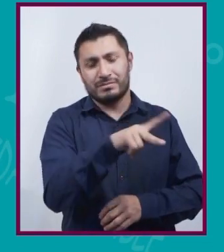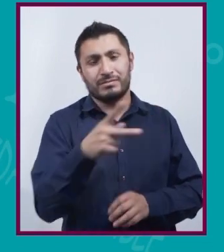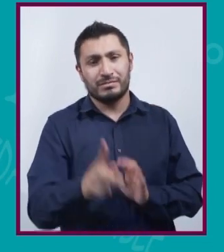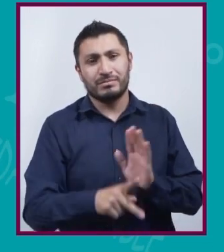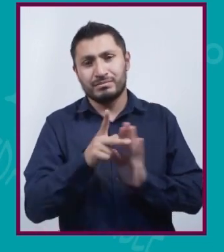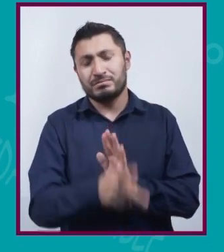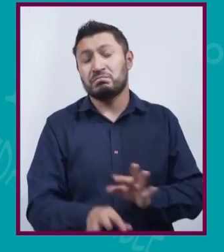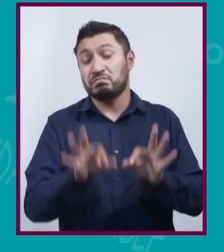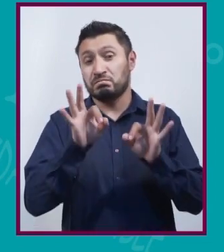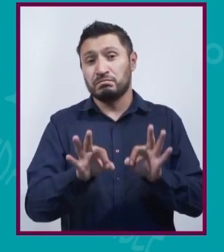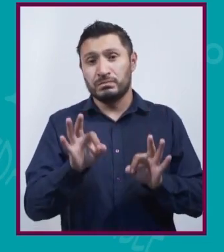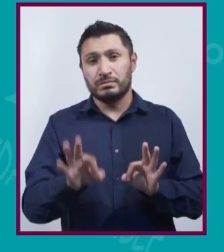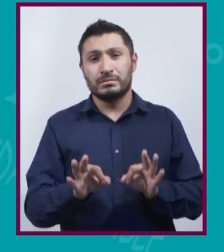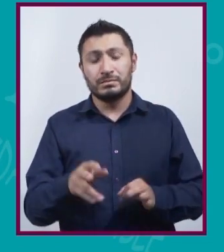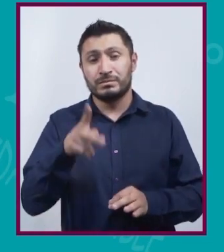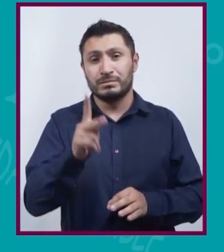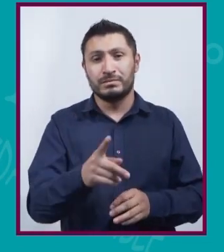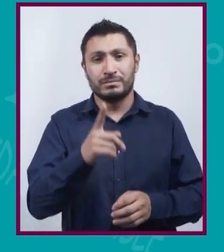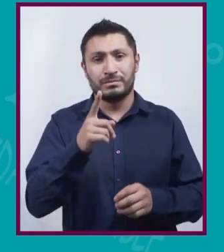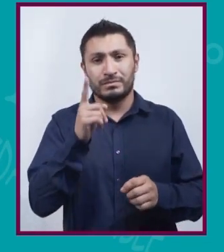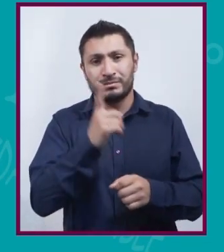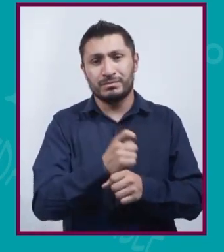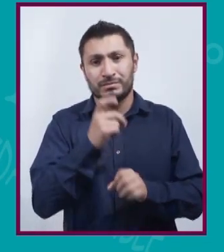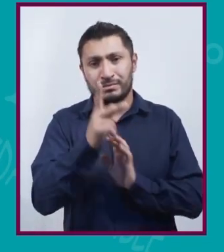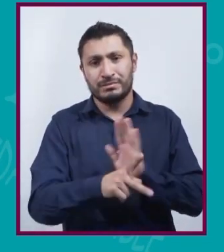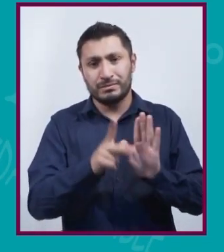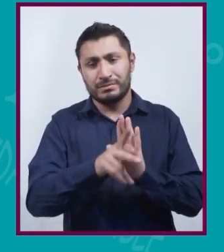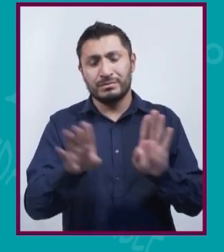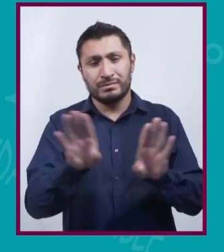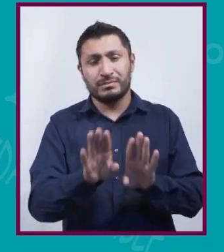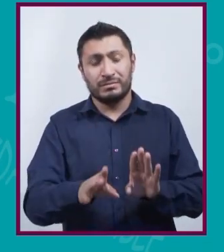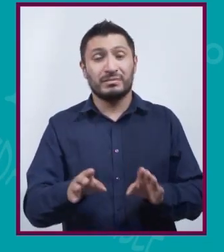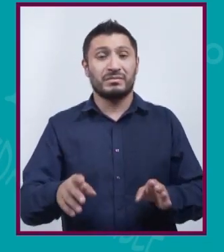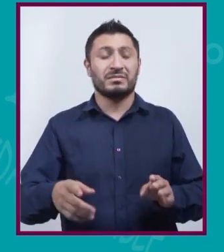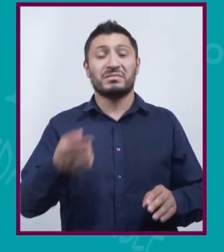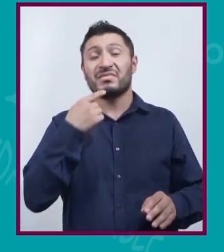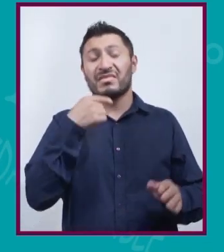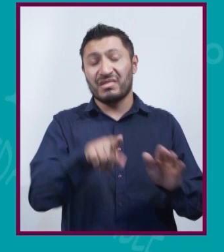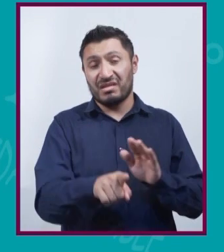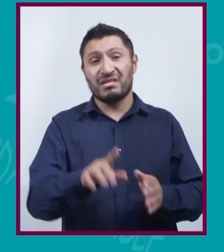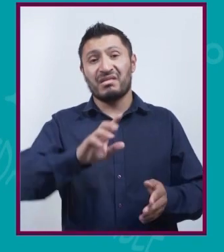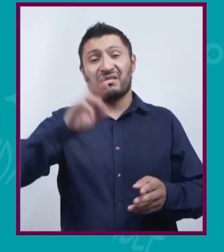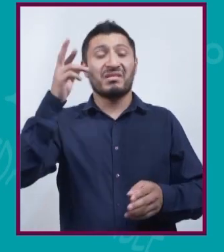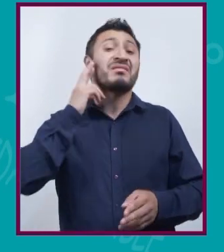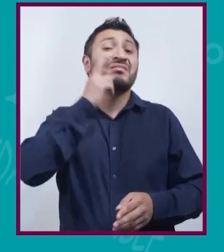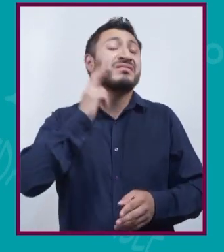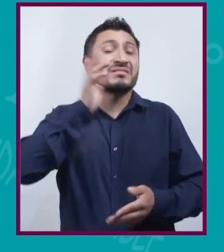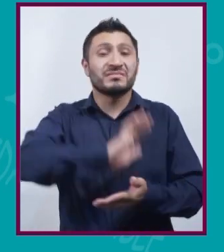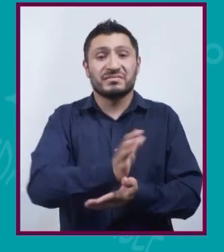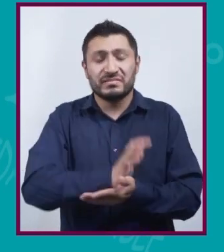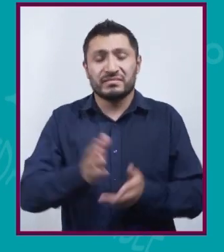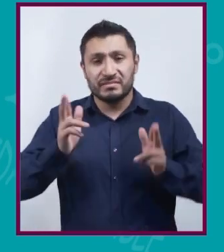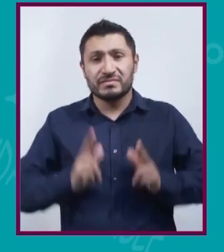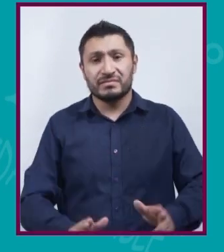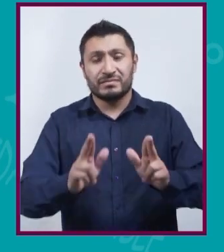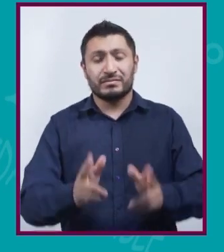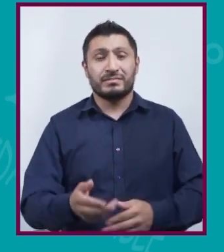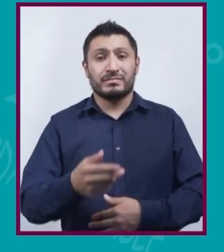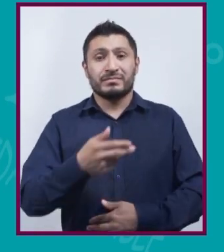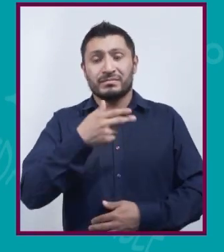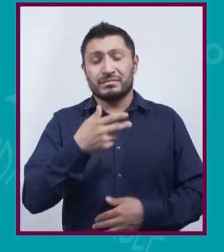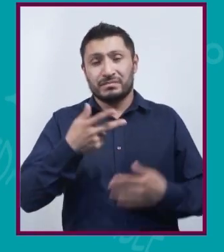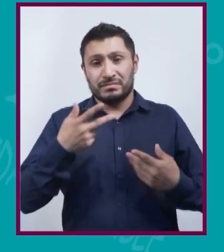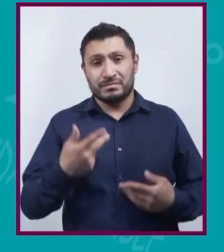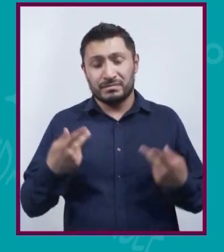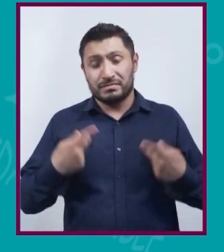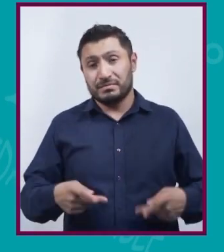de Griffith son técnica y visualmente asombrosas. Sin embargo, la primera de ellas fue acusada de promover el racismo al poner como